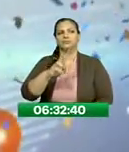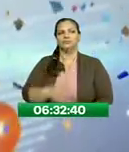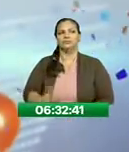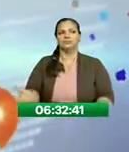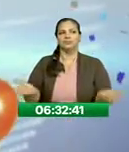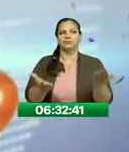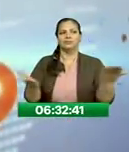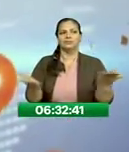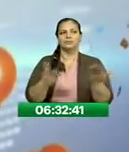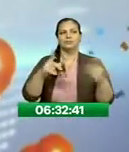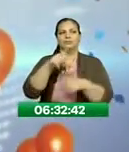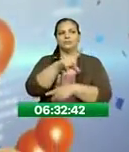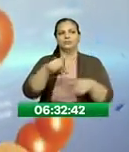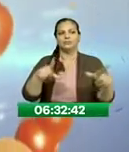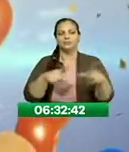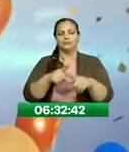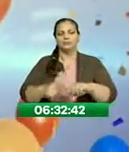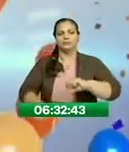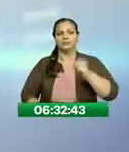Desde Salitre.